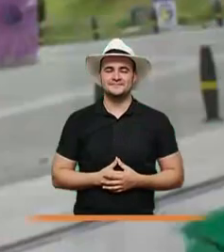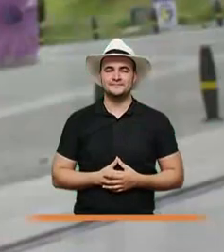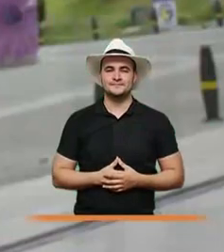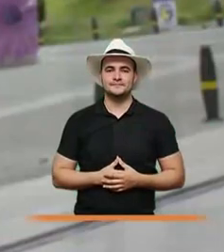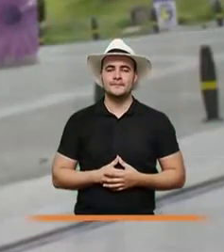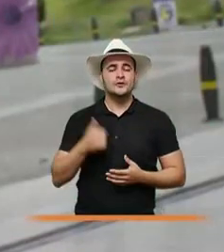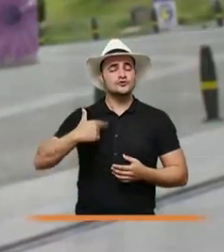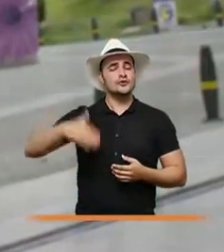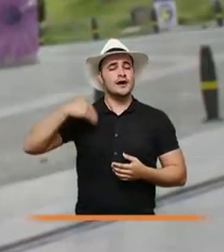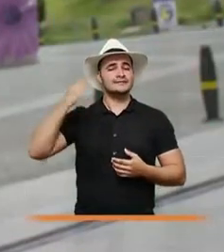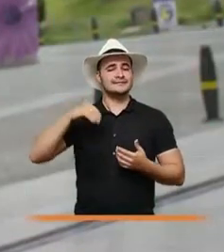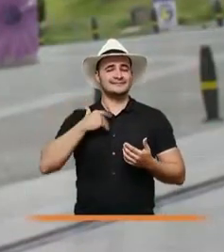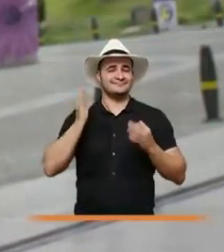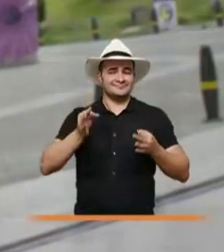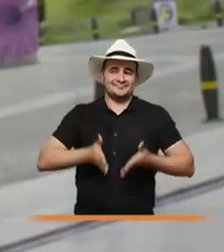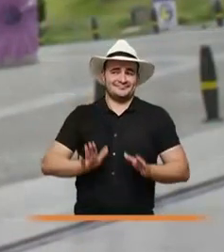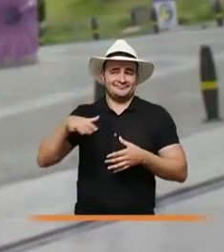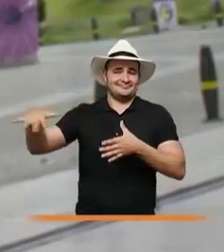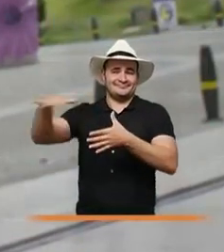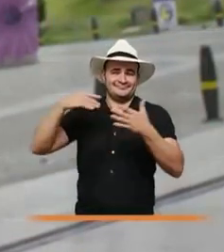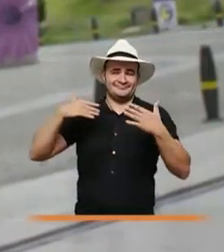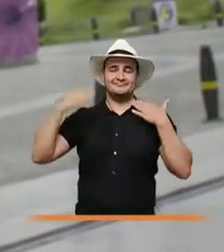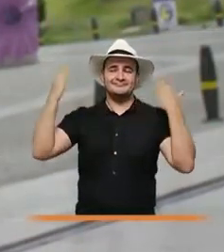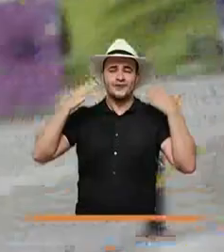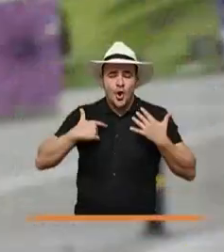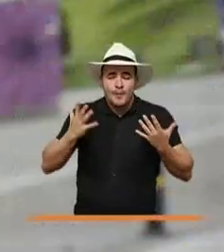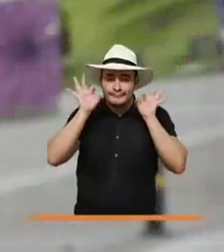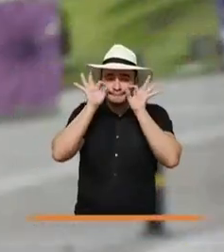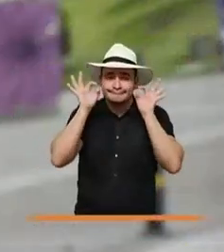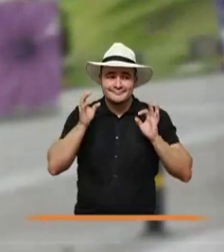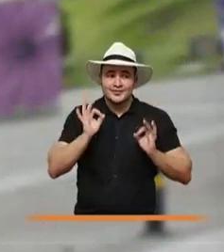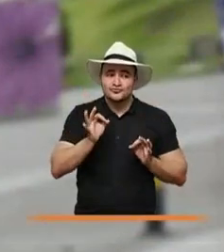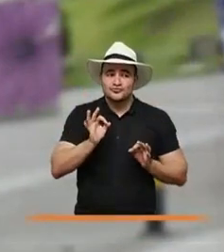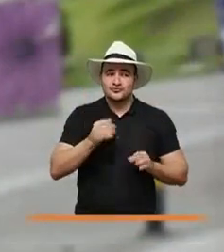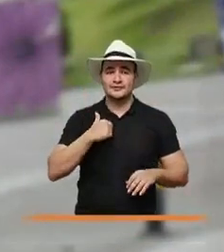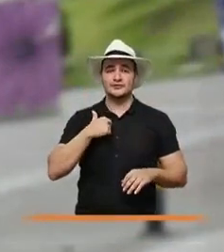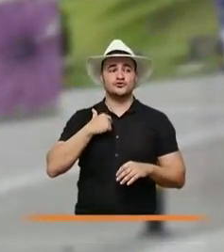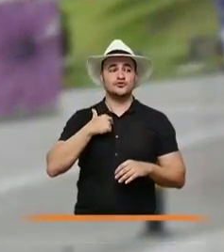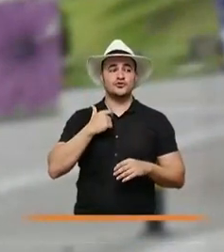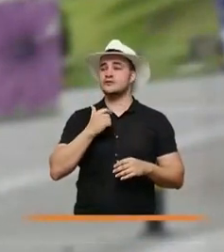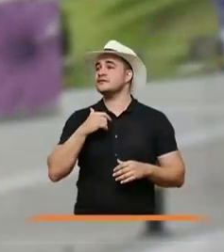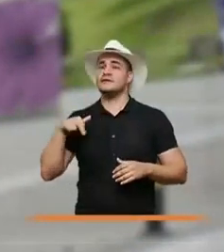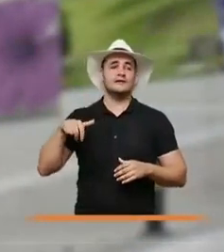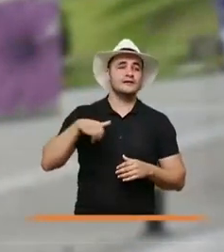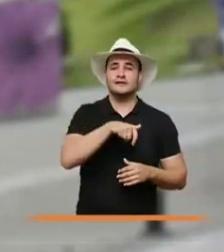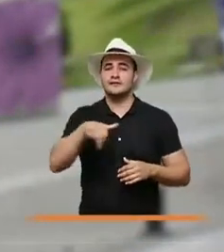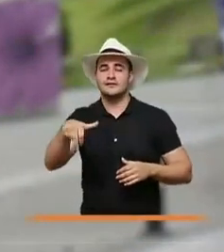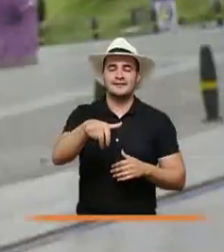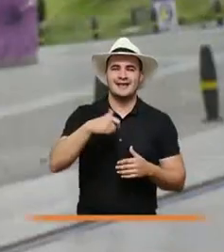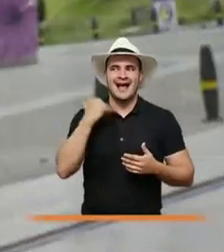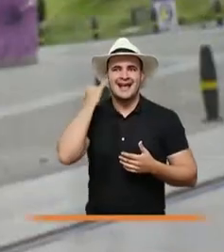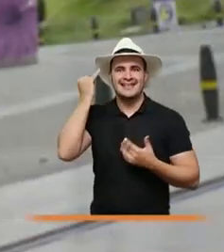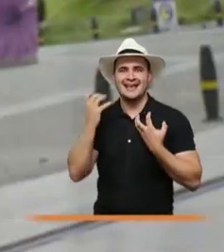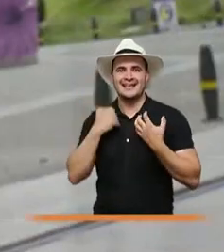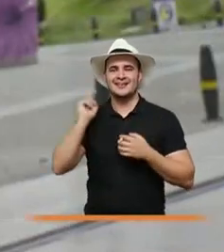libera un campesino es cachetes colorados que tenía que una chapita aquí y otra aquí entre la polonia y va a ser chispitas quiere verdad que vimos a una